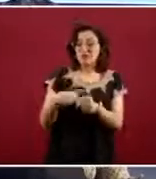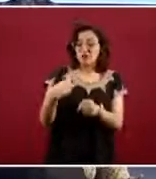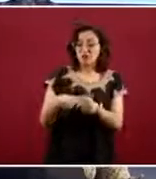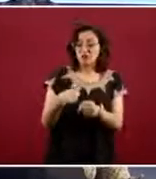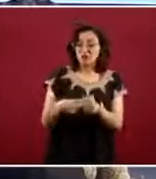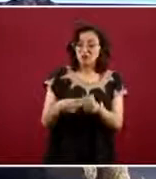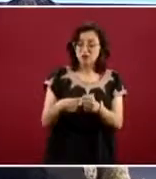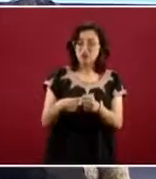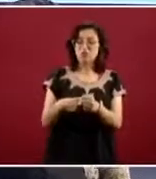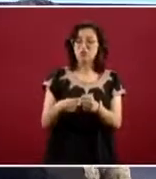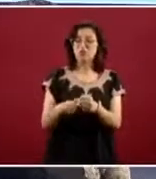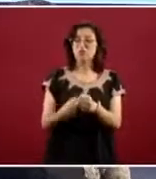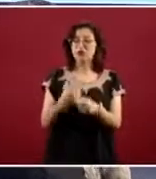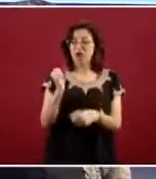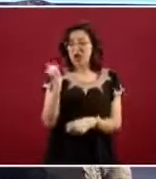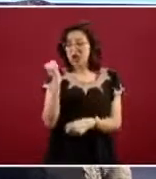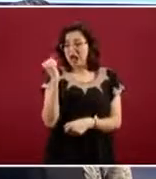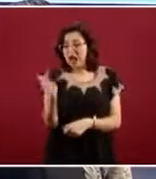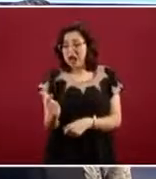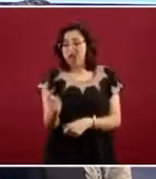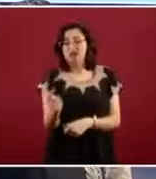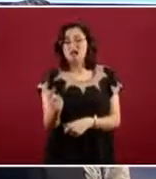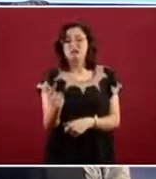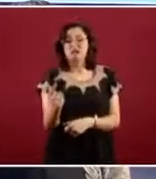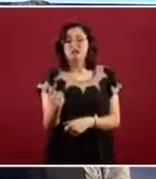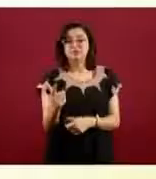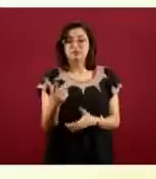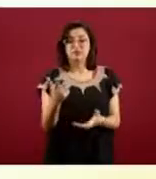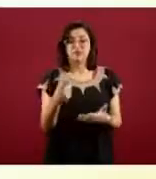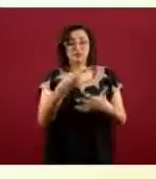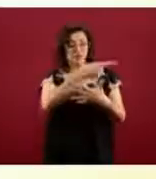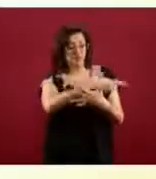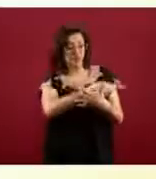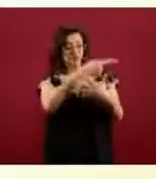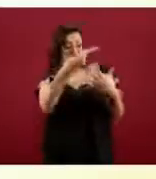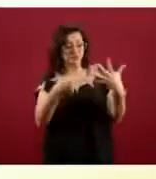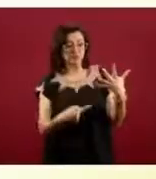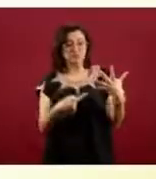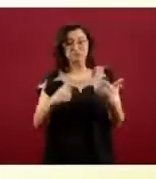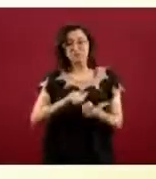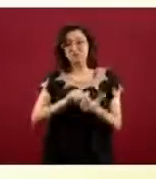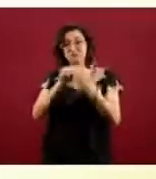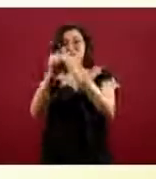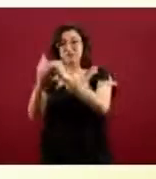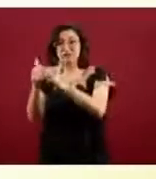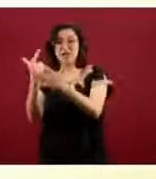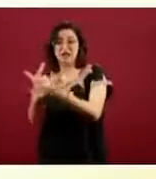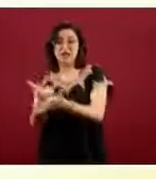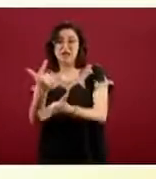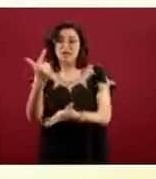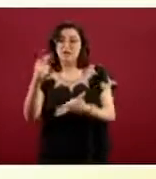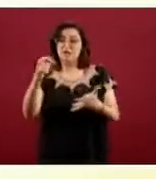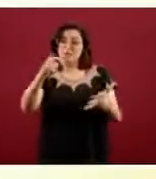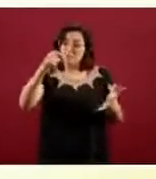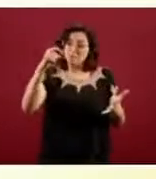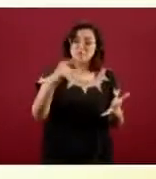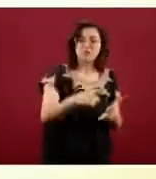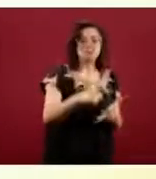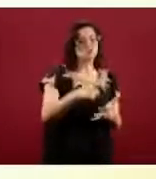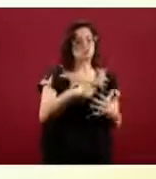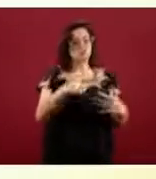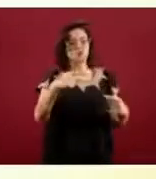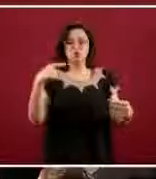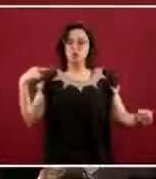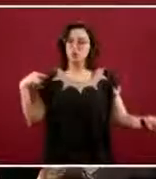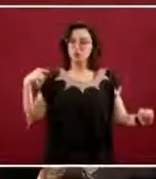alguna enfermedad, de las que están incluidas dentro de los grupos de riesgo, también sean las que durante todo